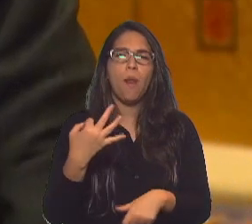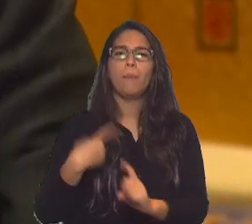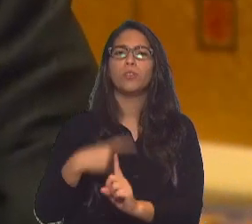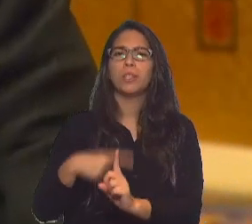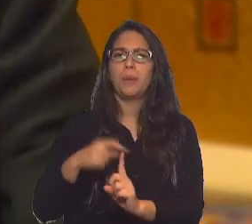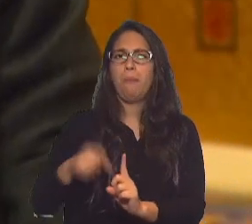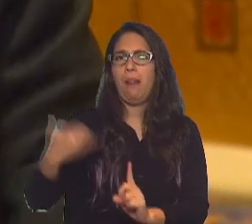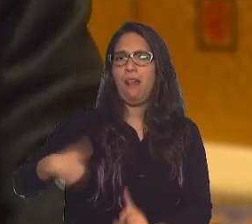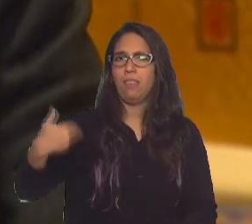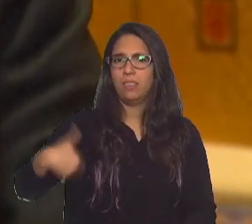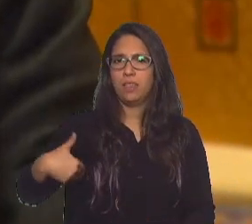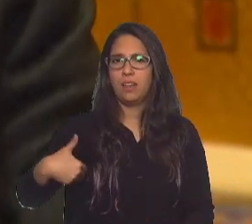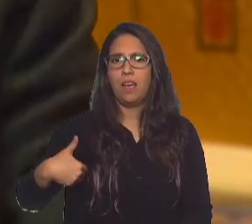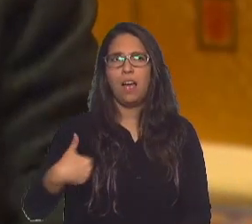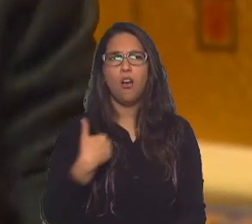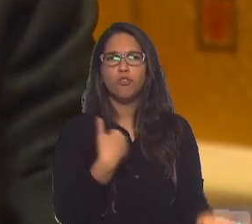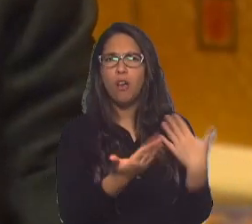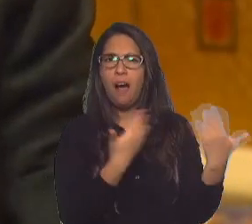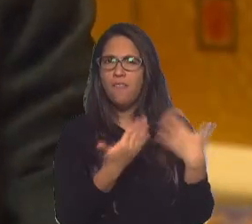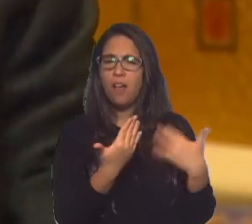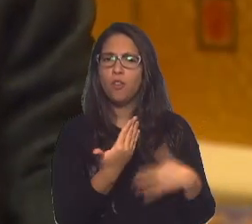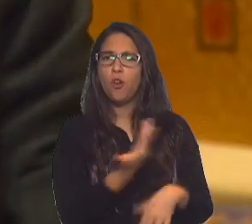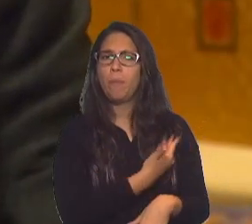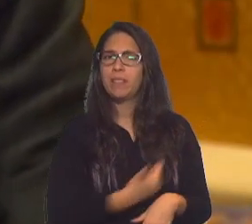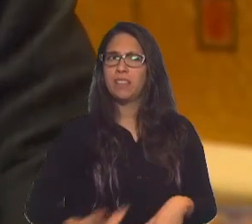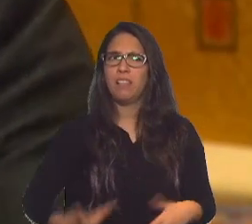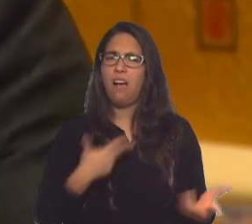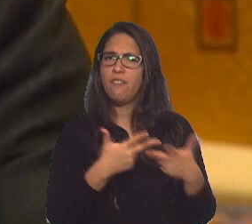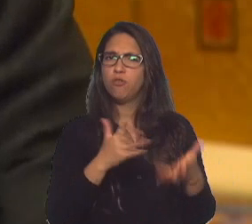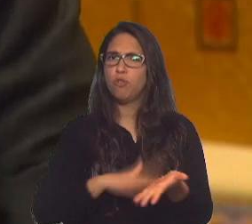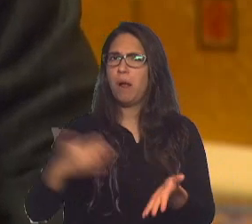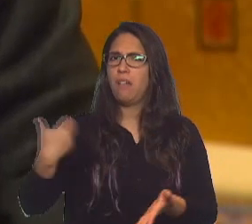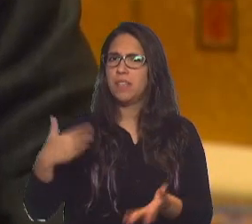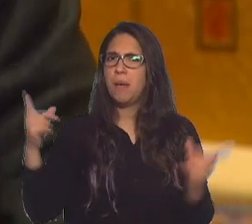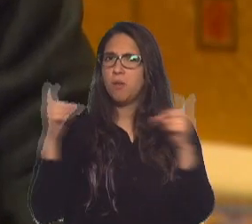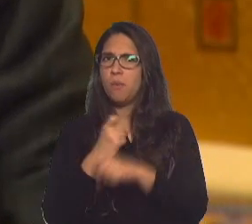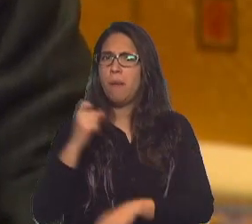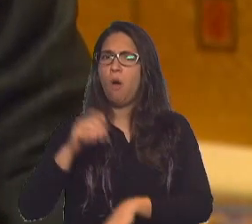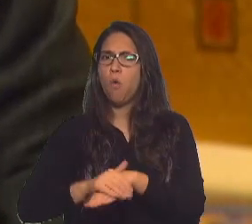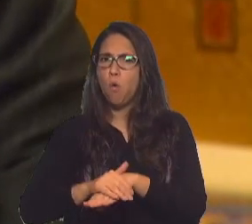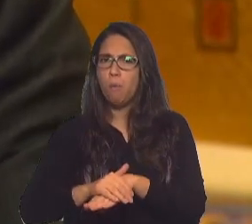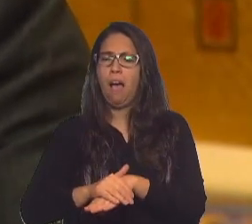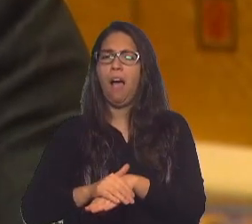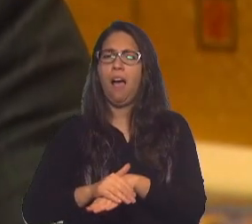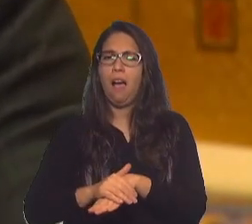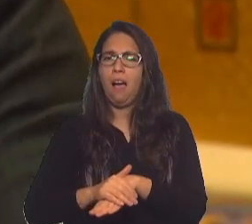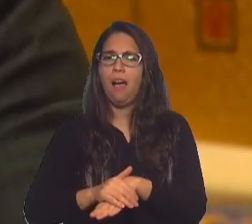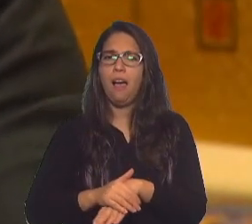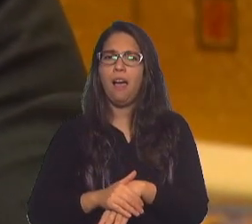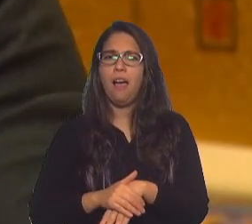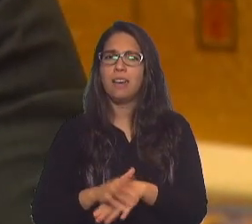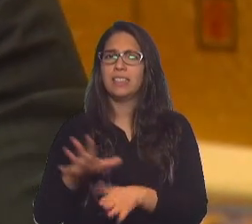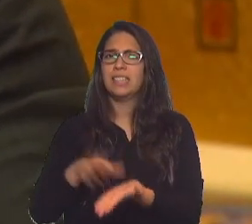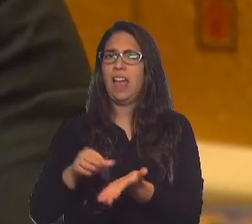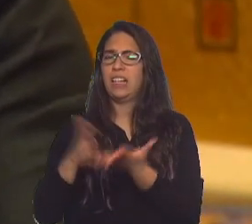porque veníamos hablando con el presidente de los problemas que la Argentina enfrentaba como consecuencia de la